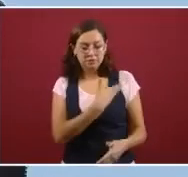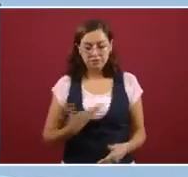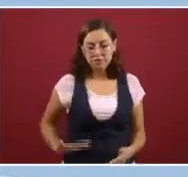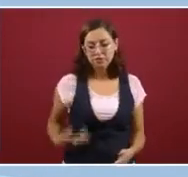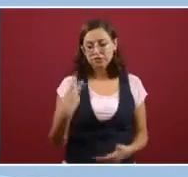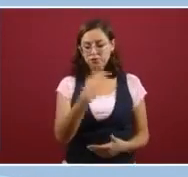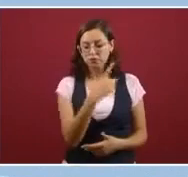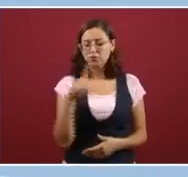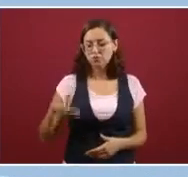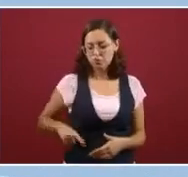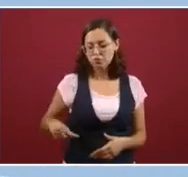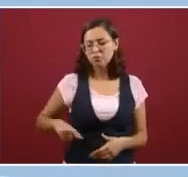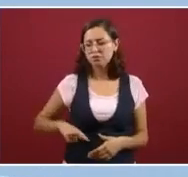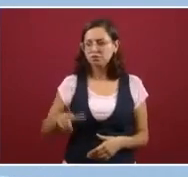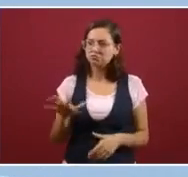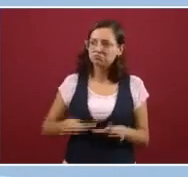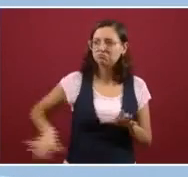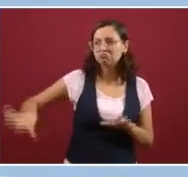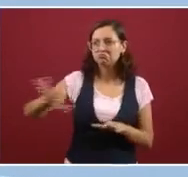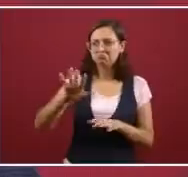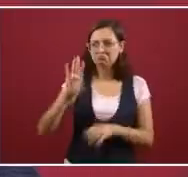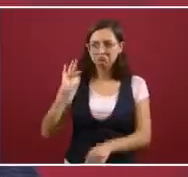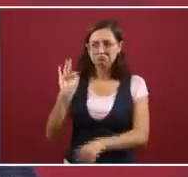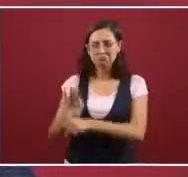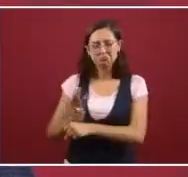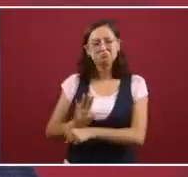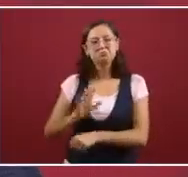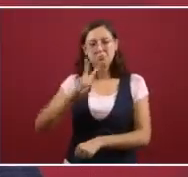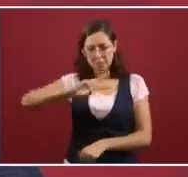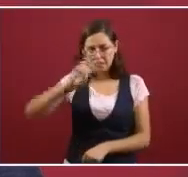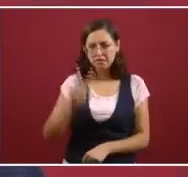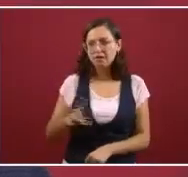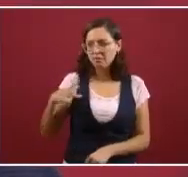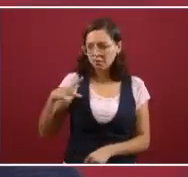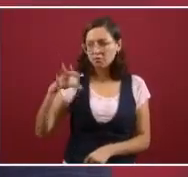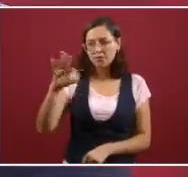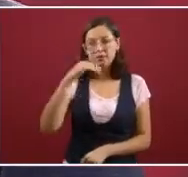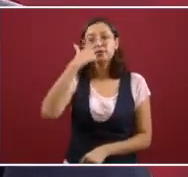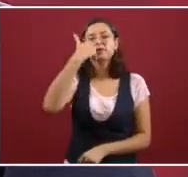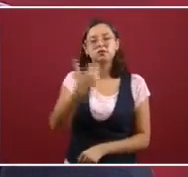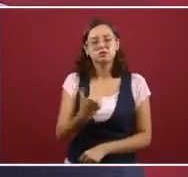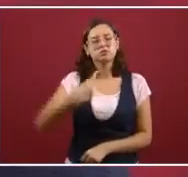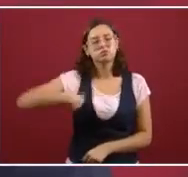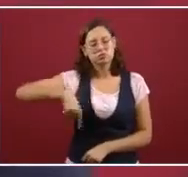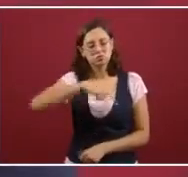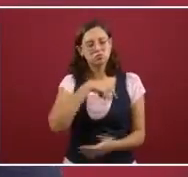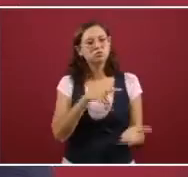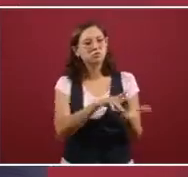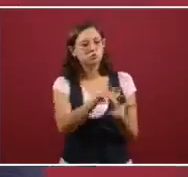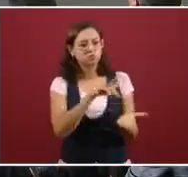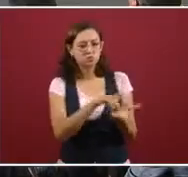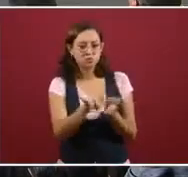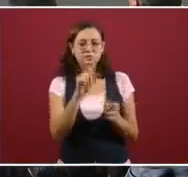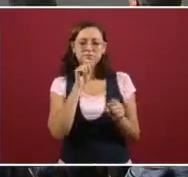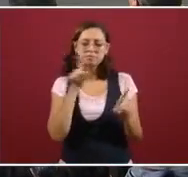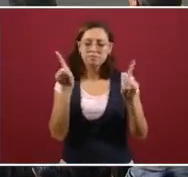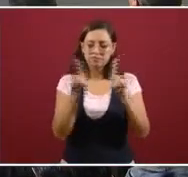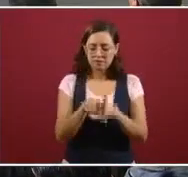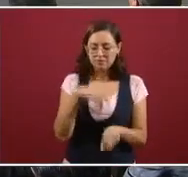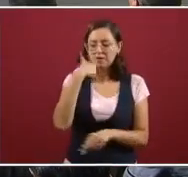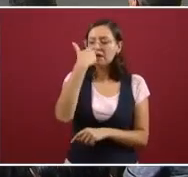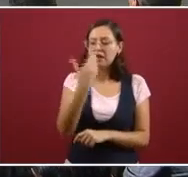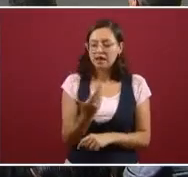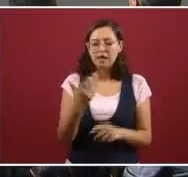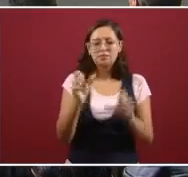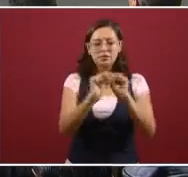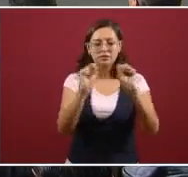presidente, quiero manifestarle nuestro apoyo para que, además del anuncio que hoy estamos dando, se lleve a cabo una reforma al sistema de